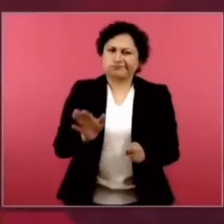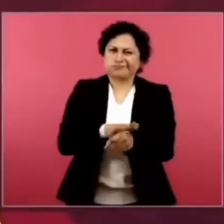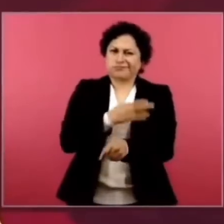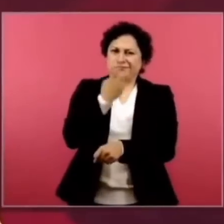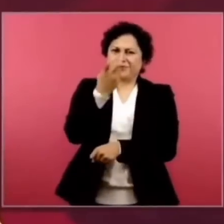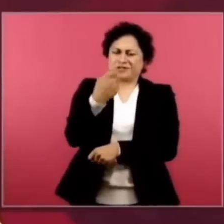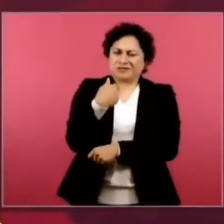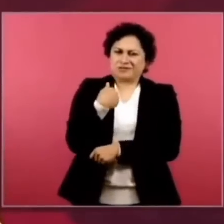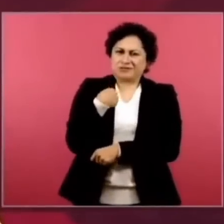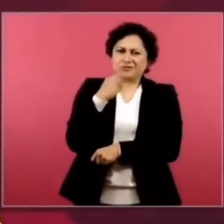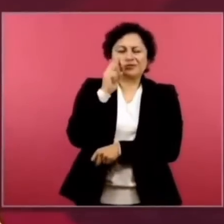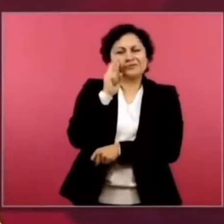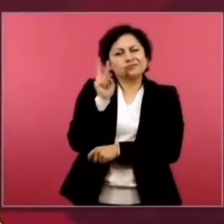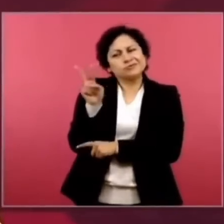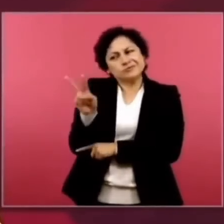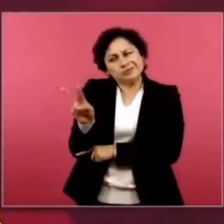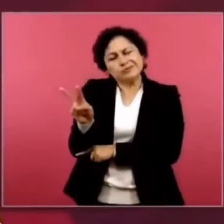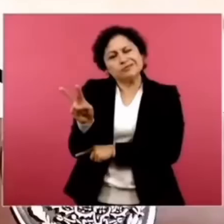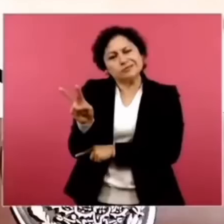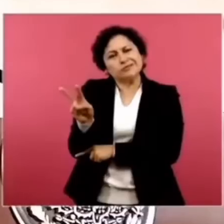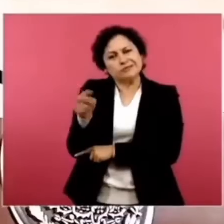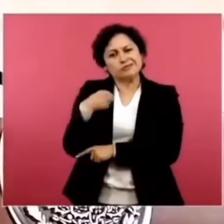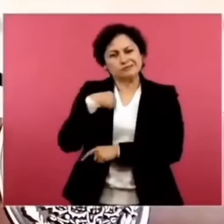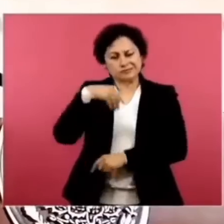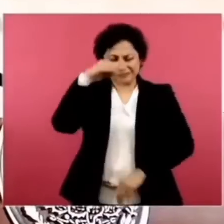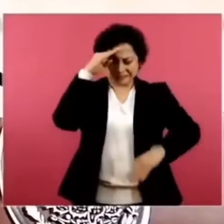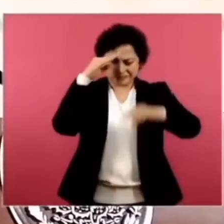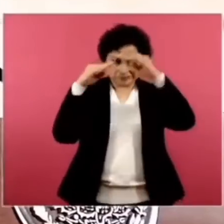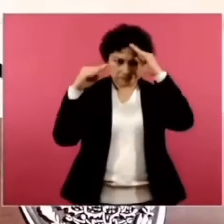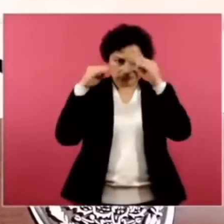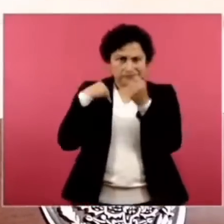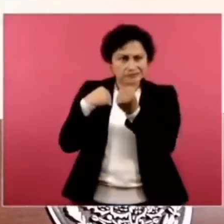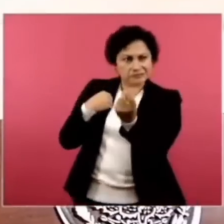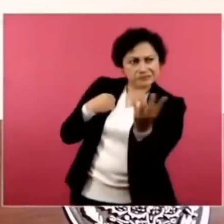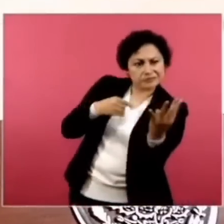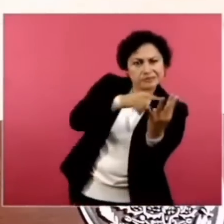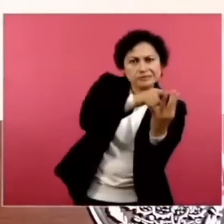Dóriga, ni Ciro, ni Sarmiento,